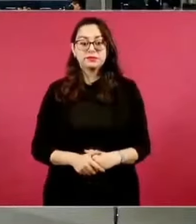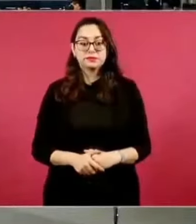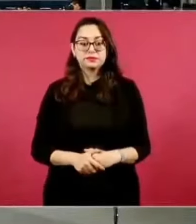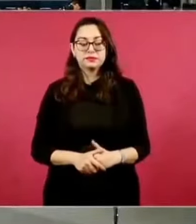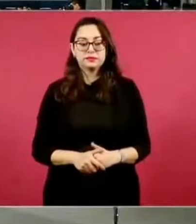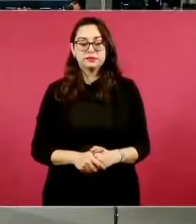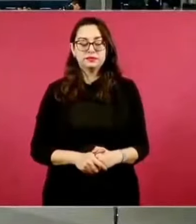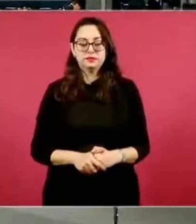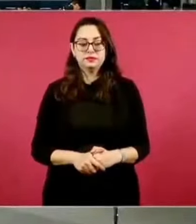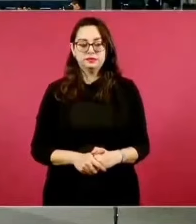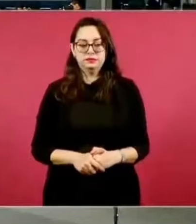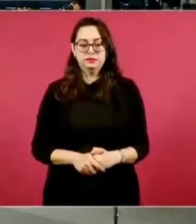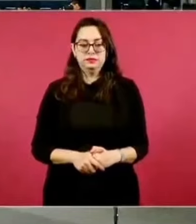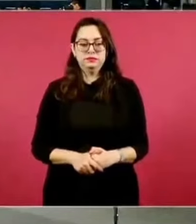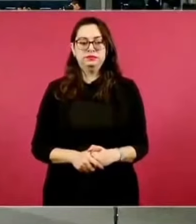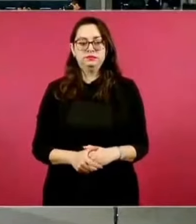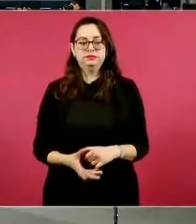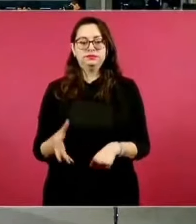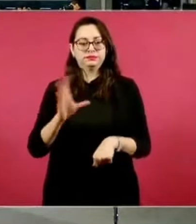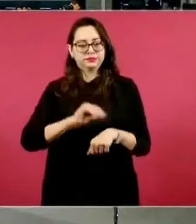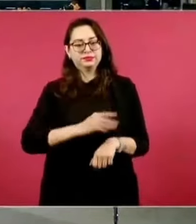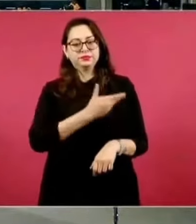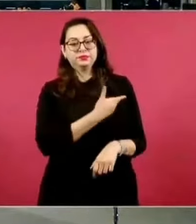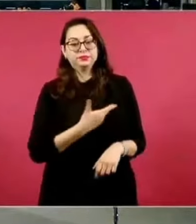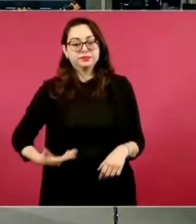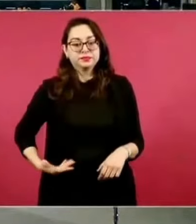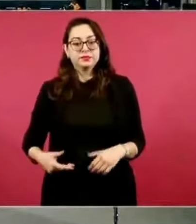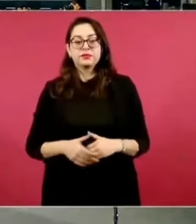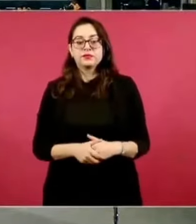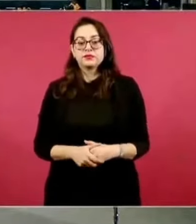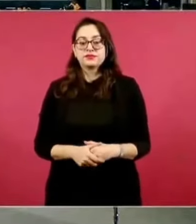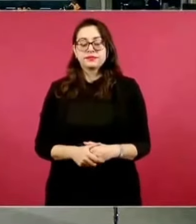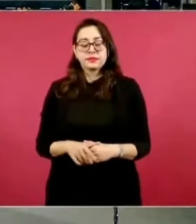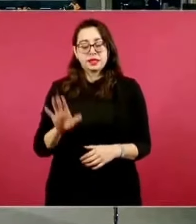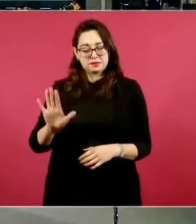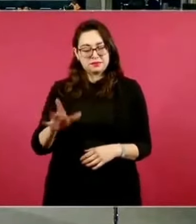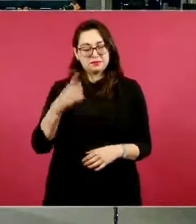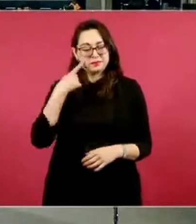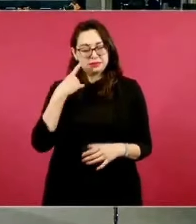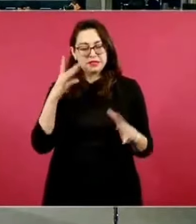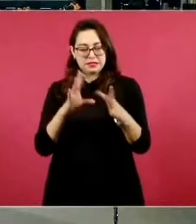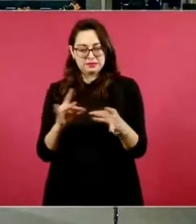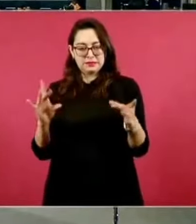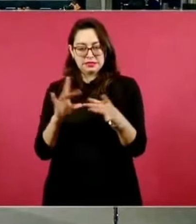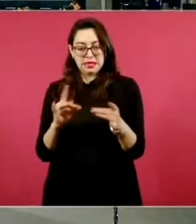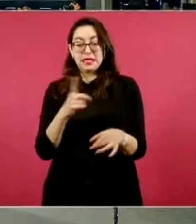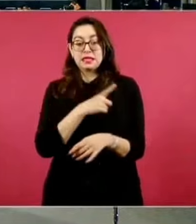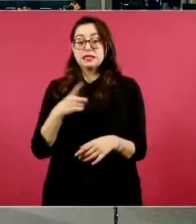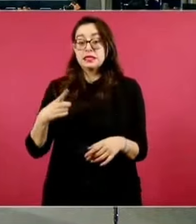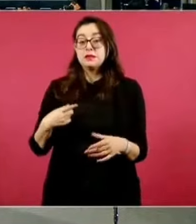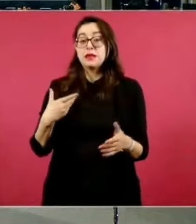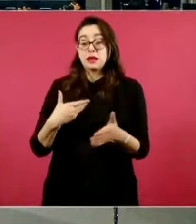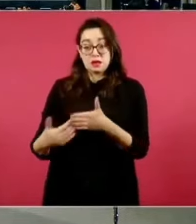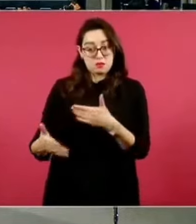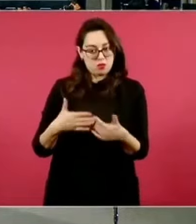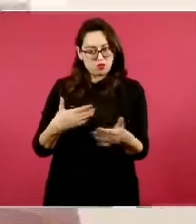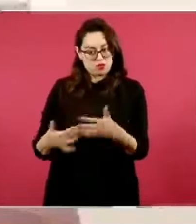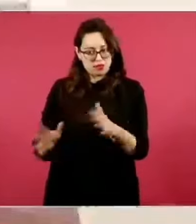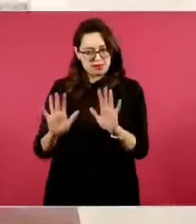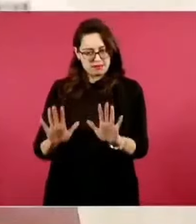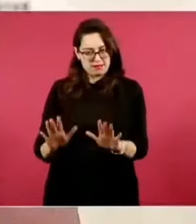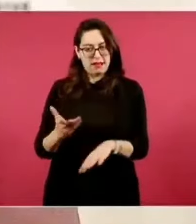gracias con su permiso señor presidente solo un punto que es de actualización a lo que pregunta